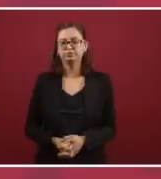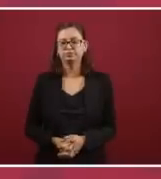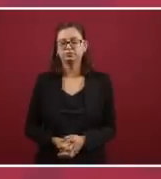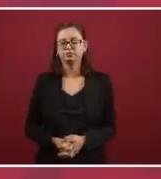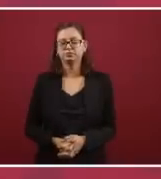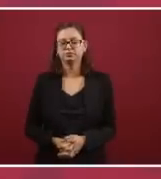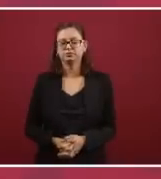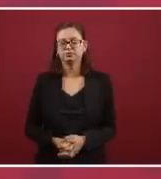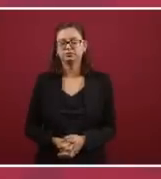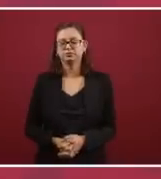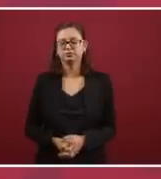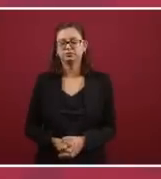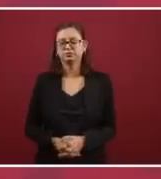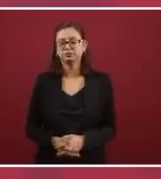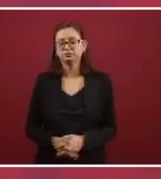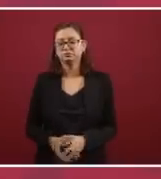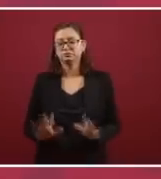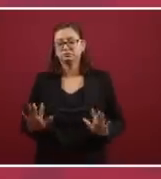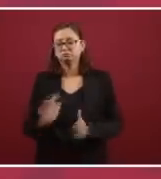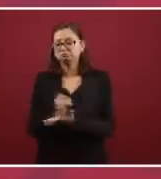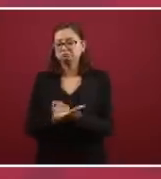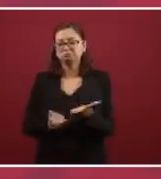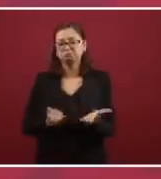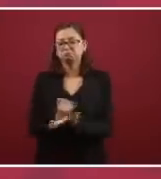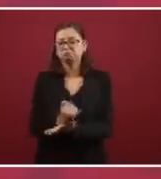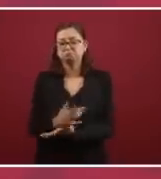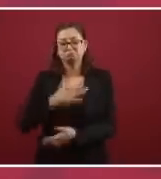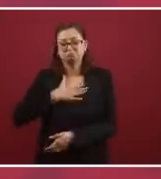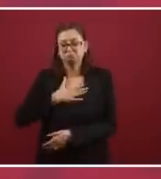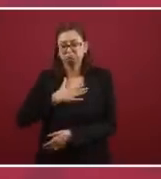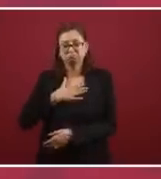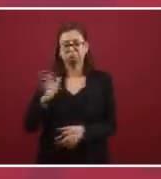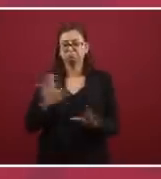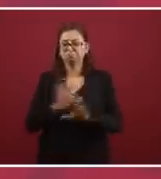Eso lo tiene que resolver la instancia correspondiente.